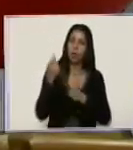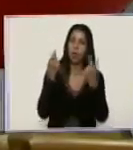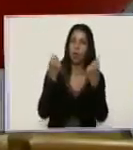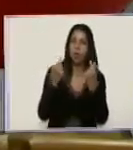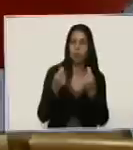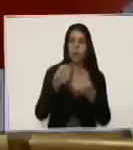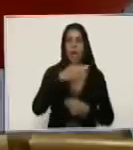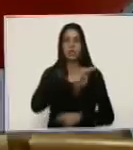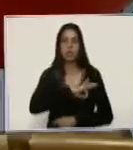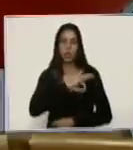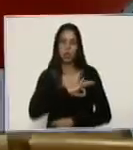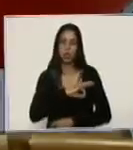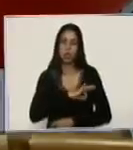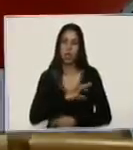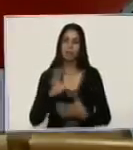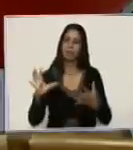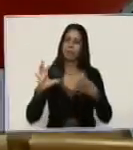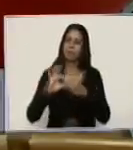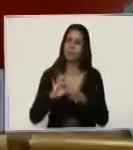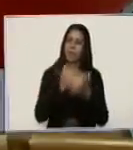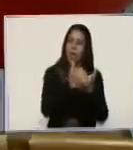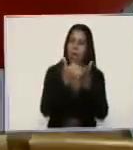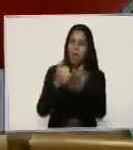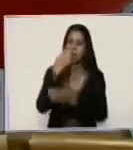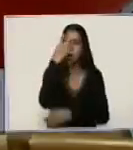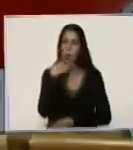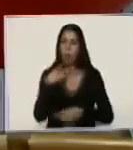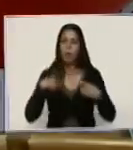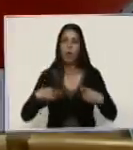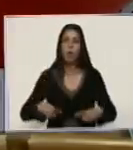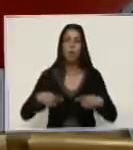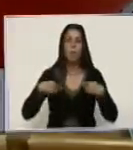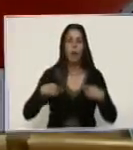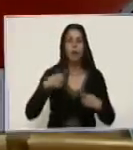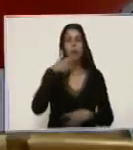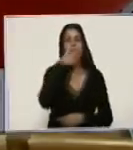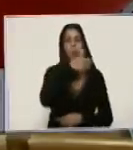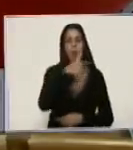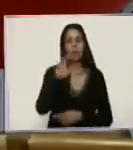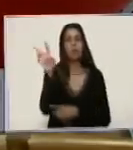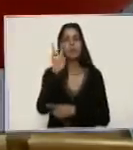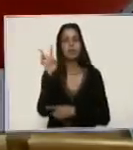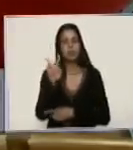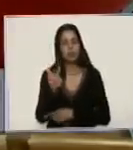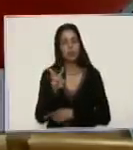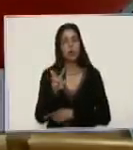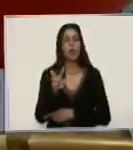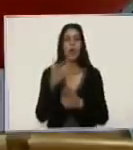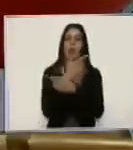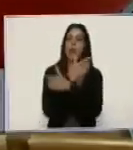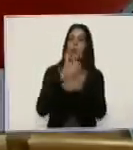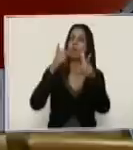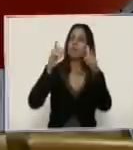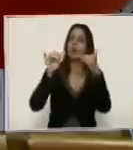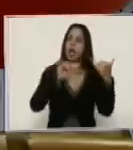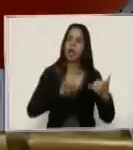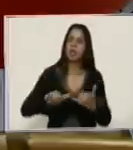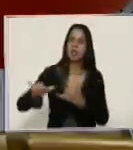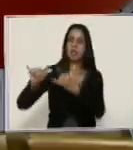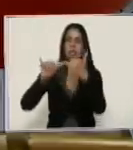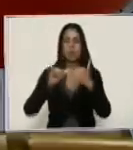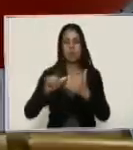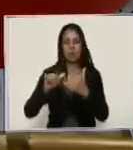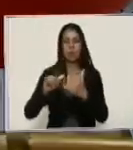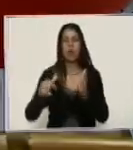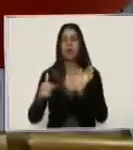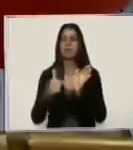y social al servicio del bienestar del ser humano, del pueblo venezolano, donde reina la libertad y la igualdad establecidas y